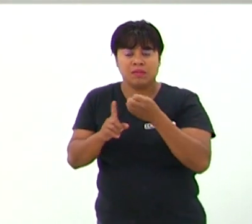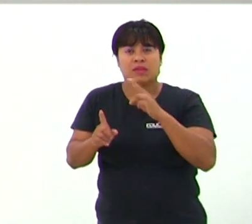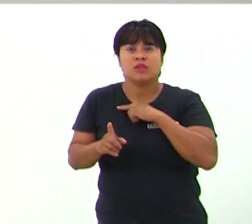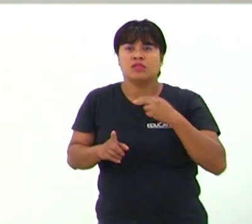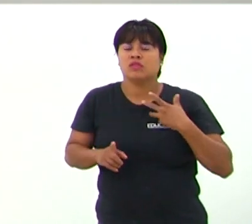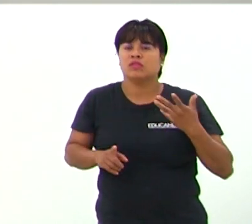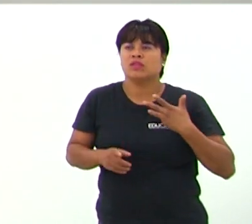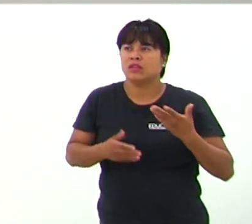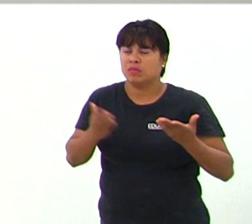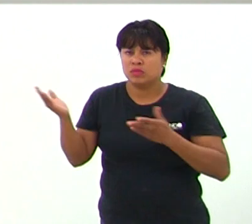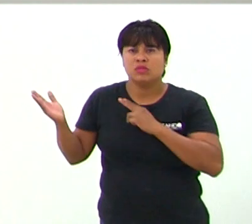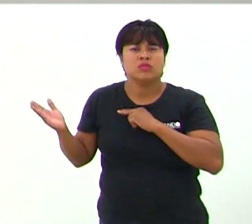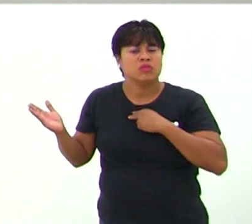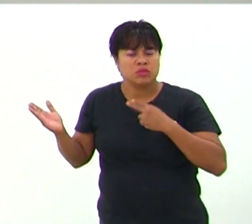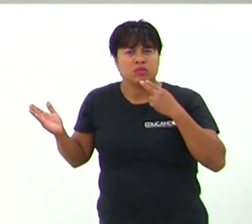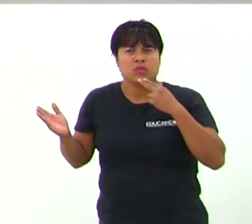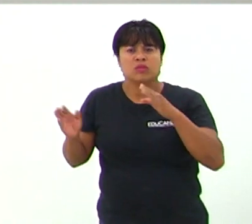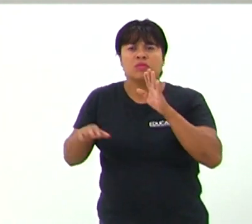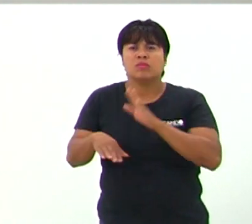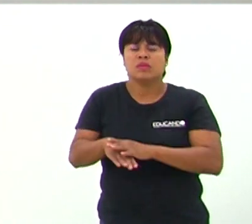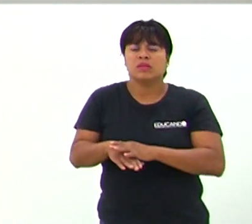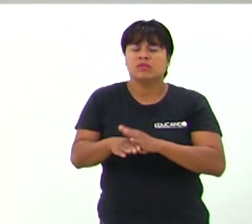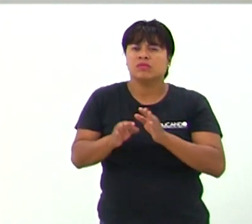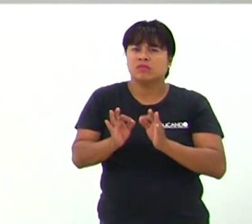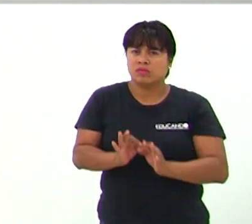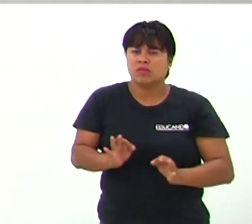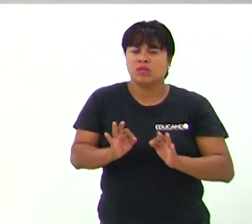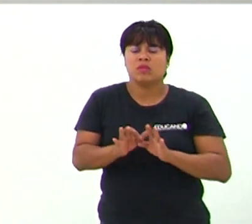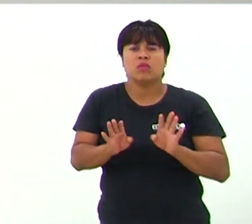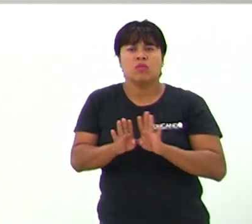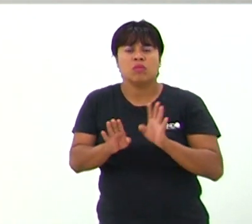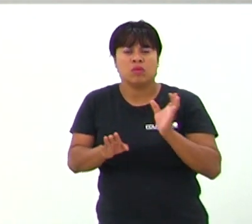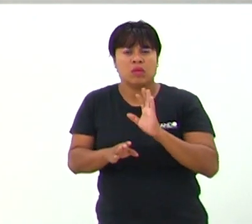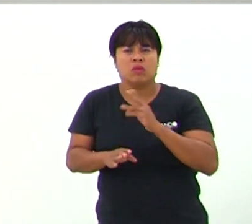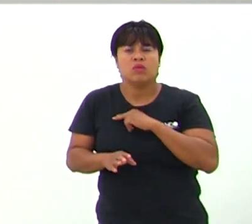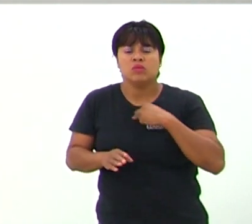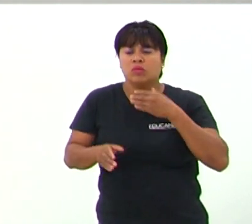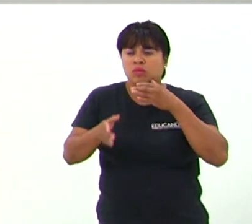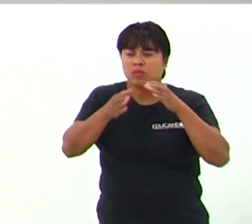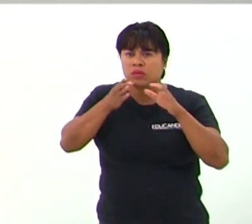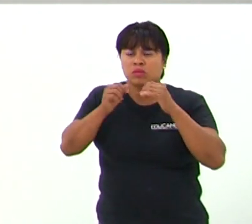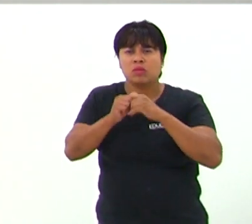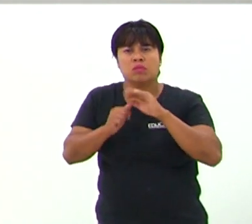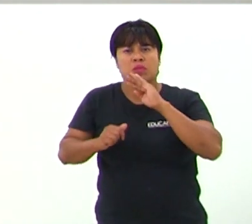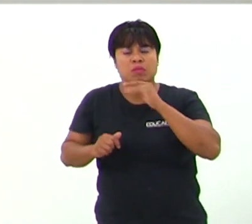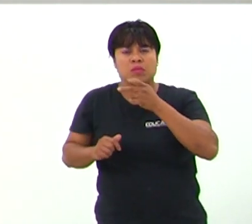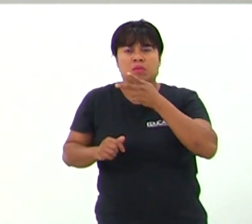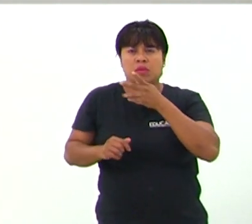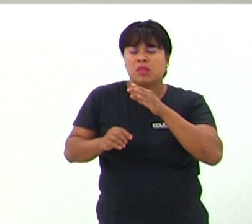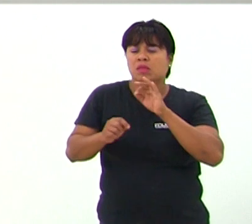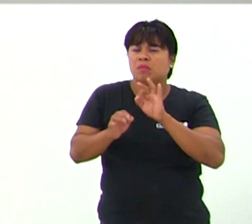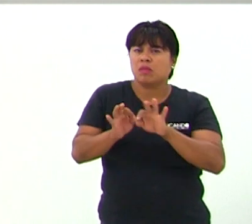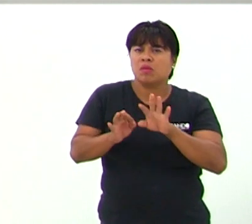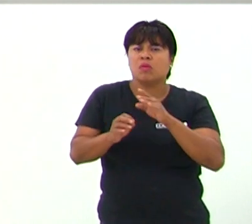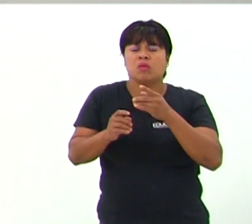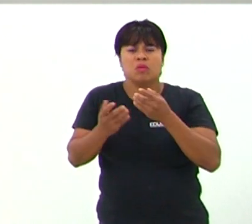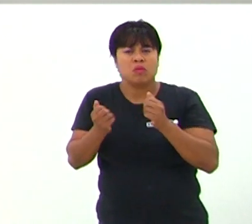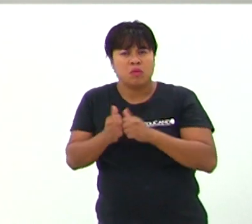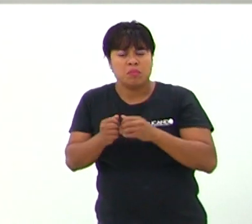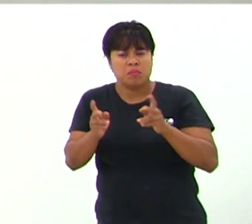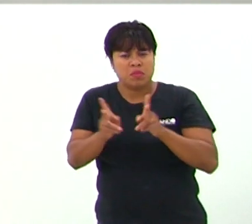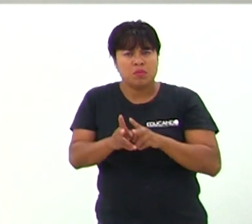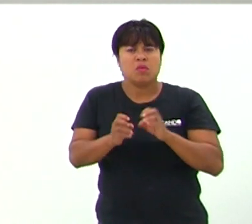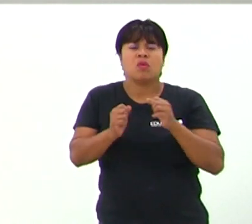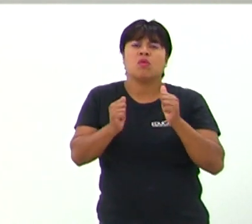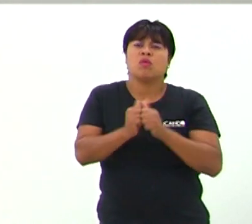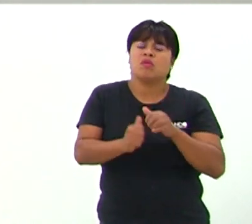tenemos aquí las utilizamos de forma coloquial cuando tenemos alguna conversación con mamá, con papá, con tío, con tía, con el primo o